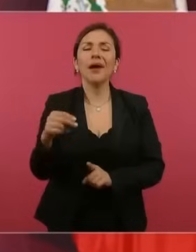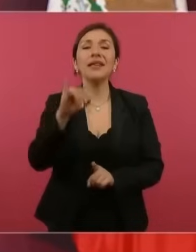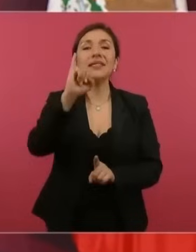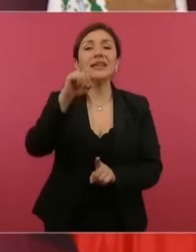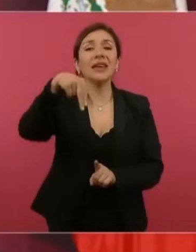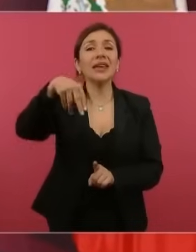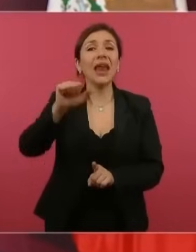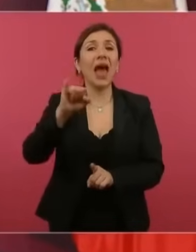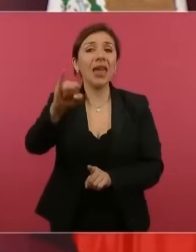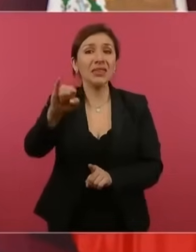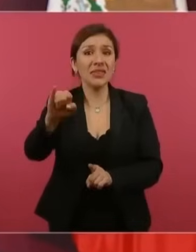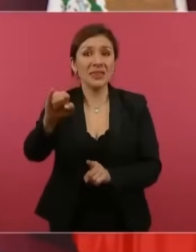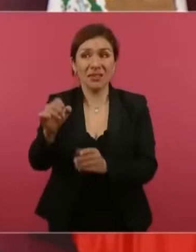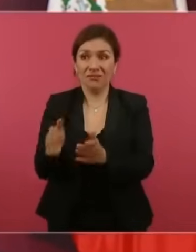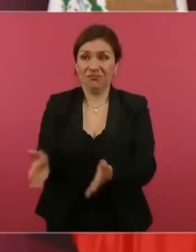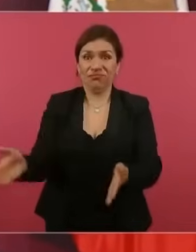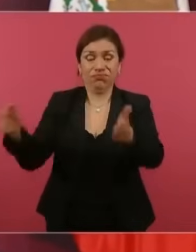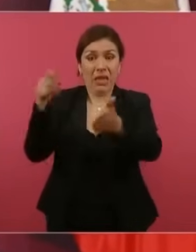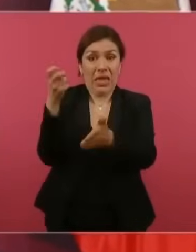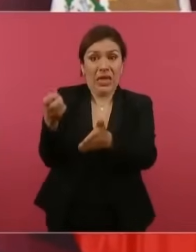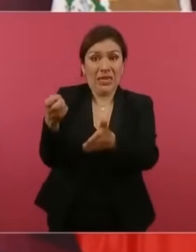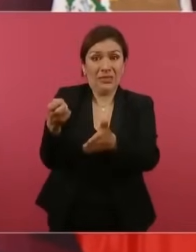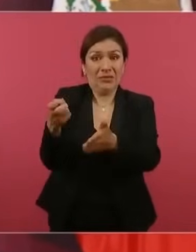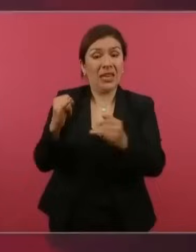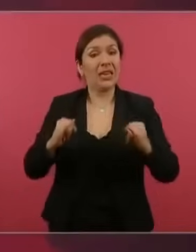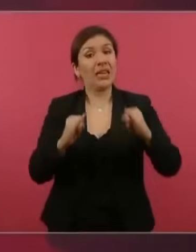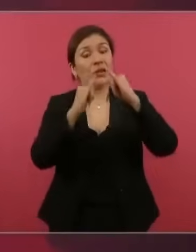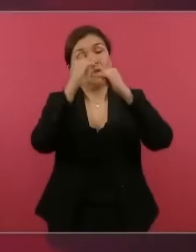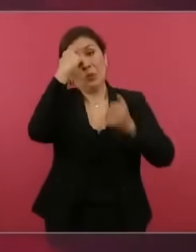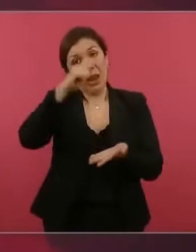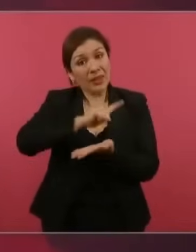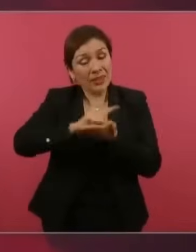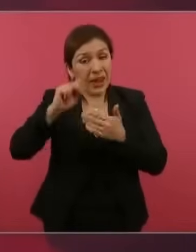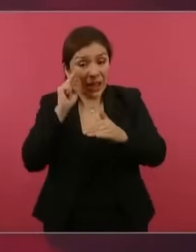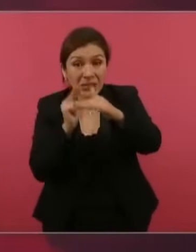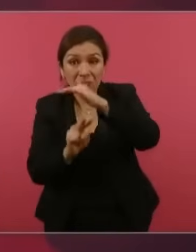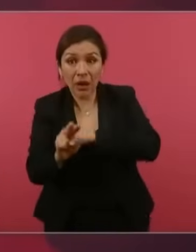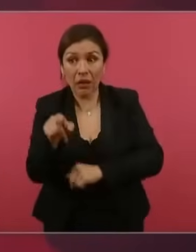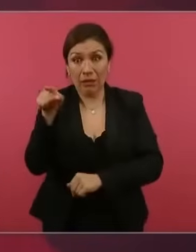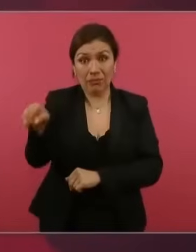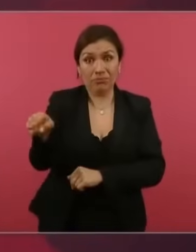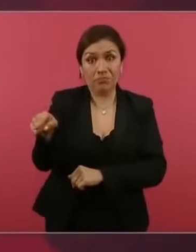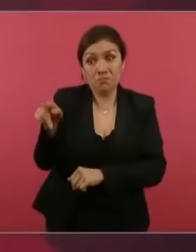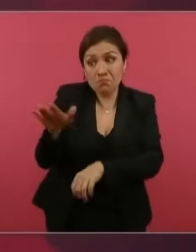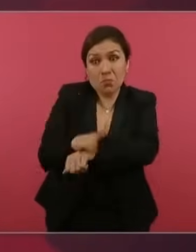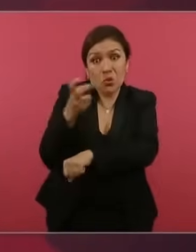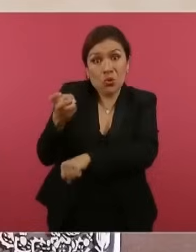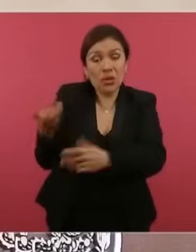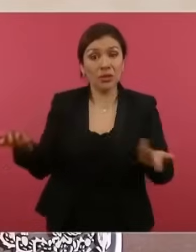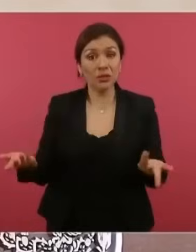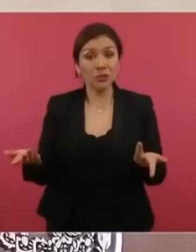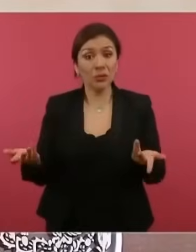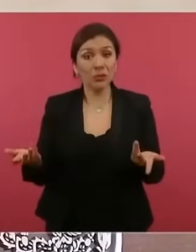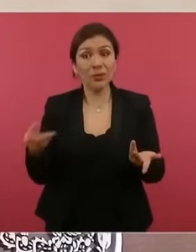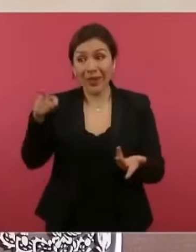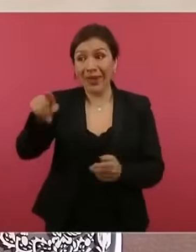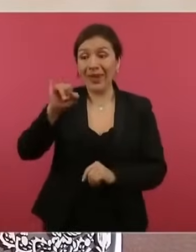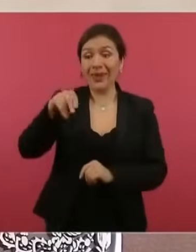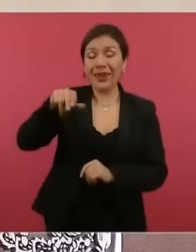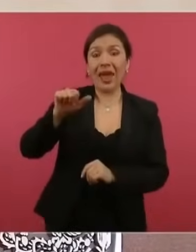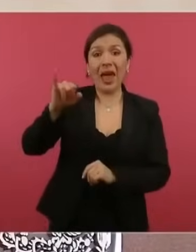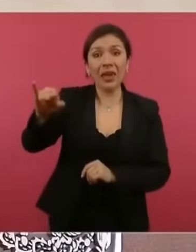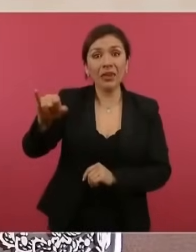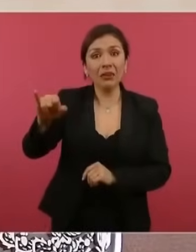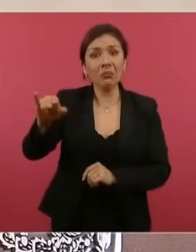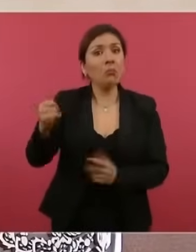INAI, el Instituto de la Transparencia. Resulta que el Instituto de la Transparencia pues